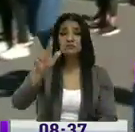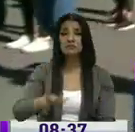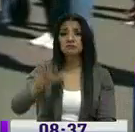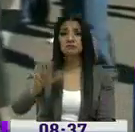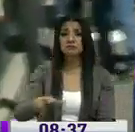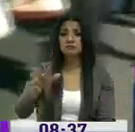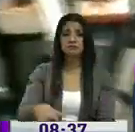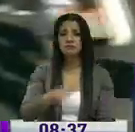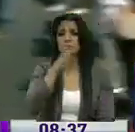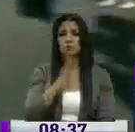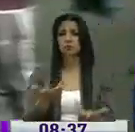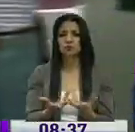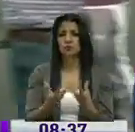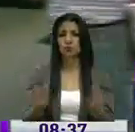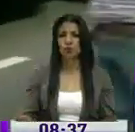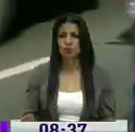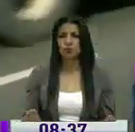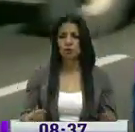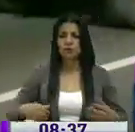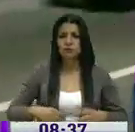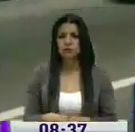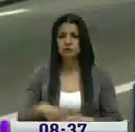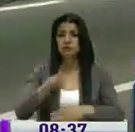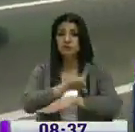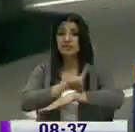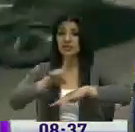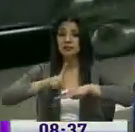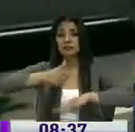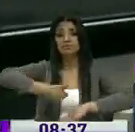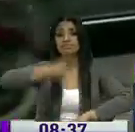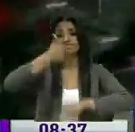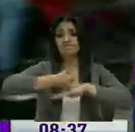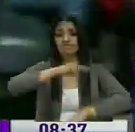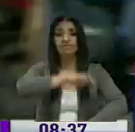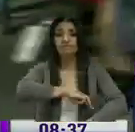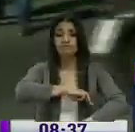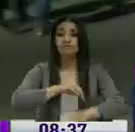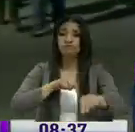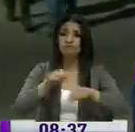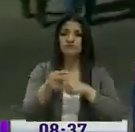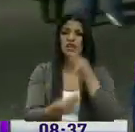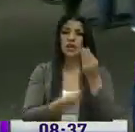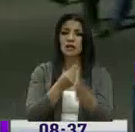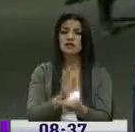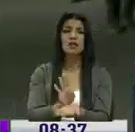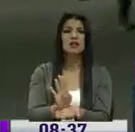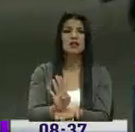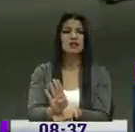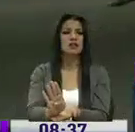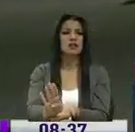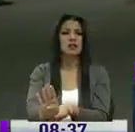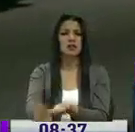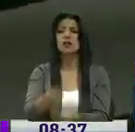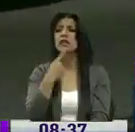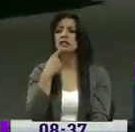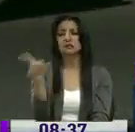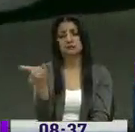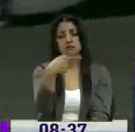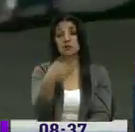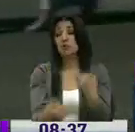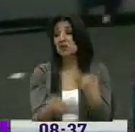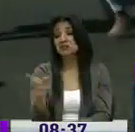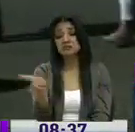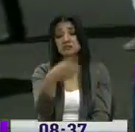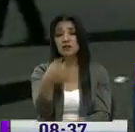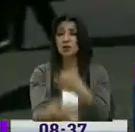y nadie se manifieste. El señor Gaibor lo único que ha hecho es evitar el tema y decir que vayamos a los juzgados. Todo